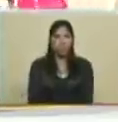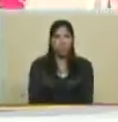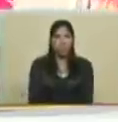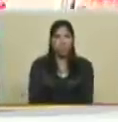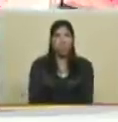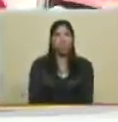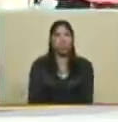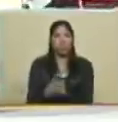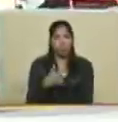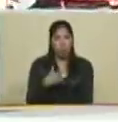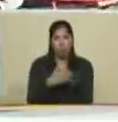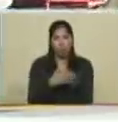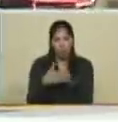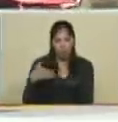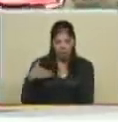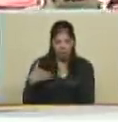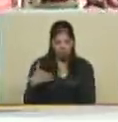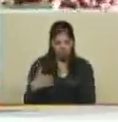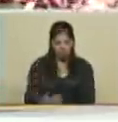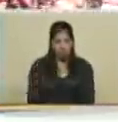Yo quiero ratificar